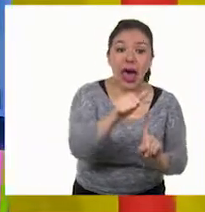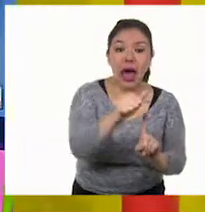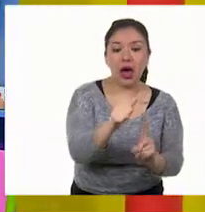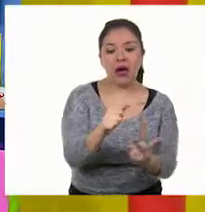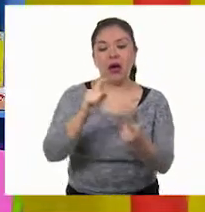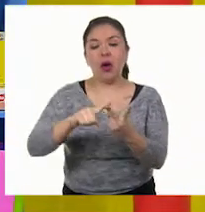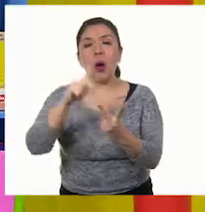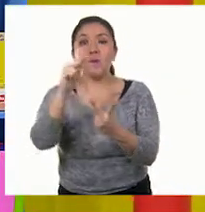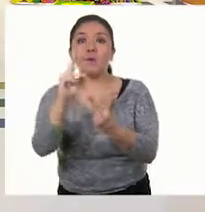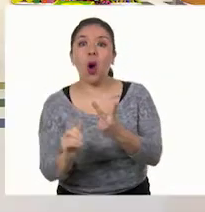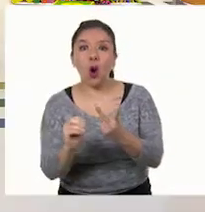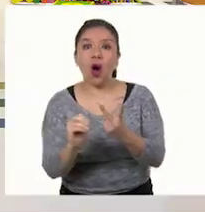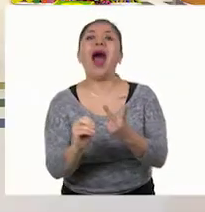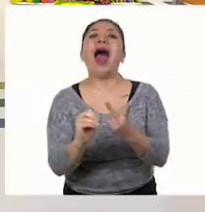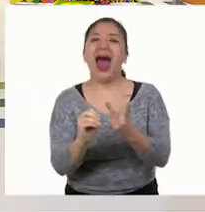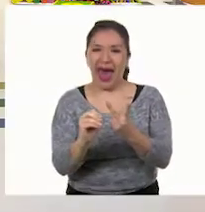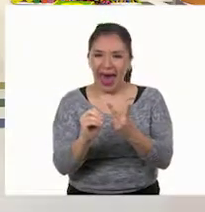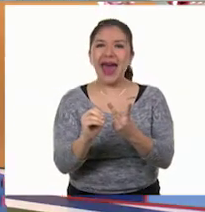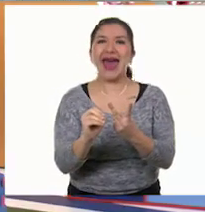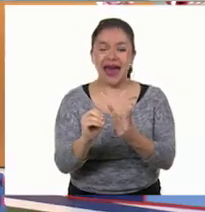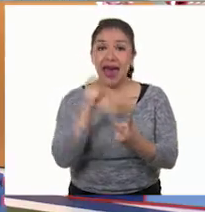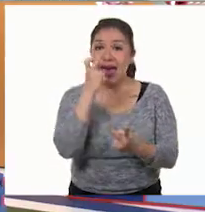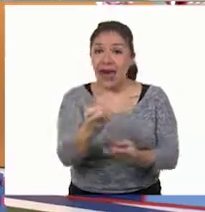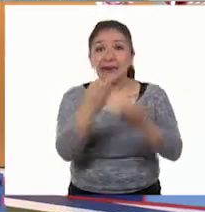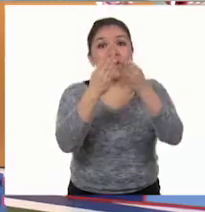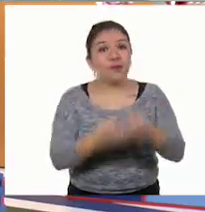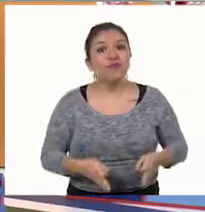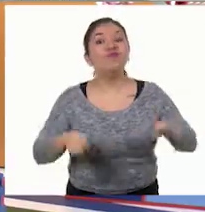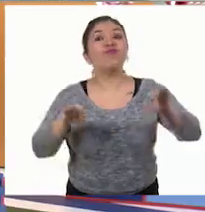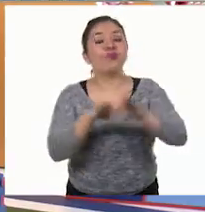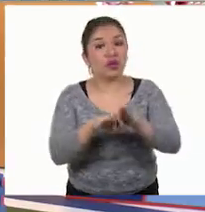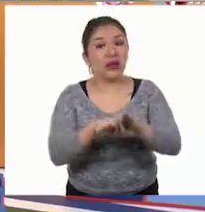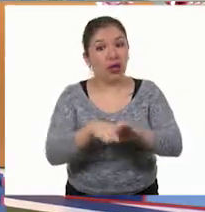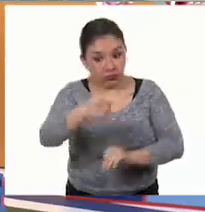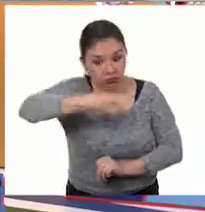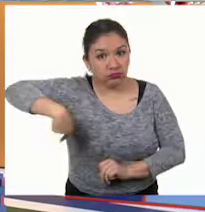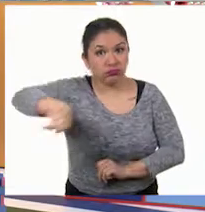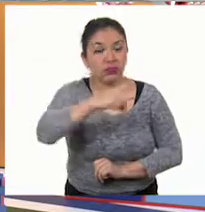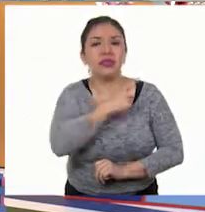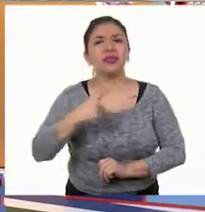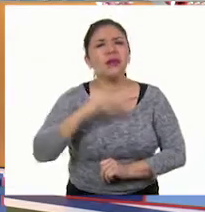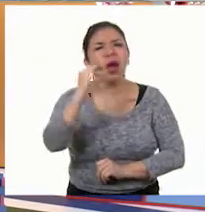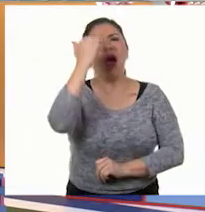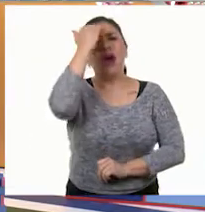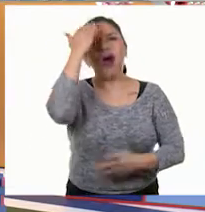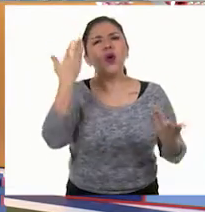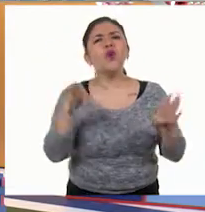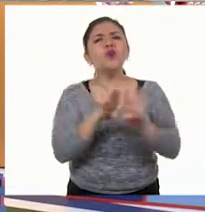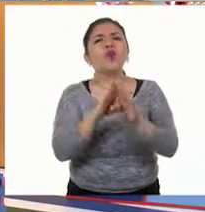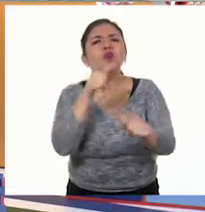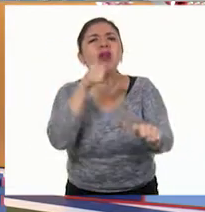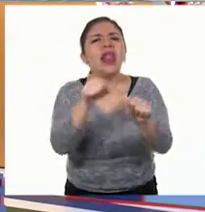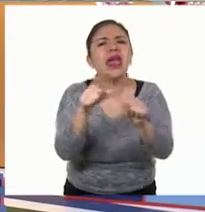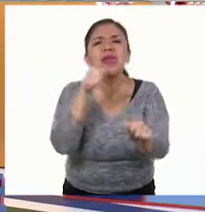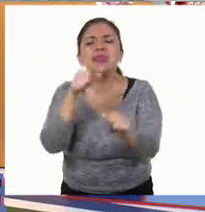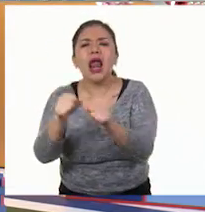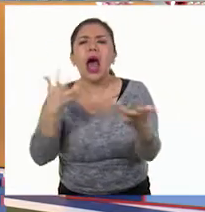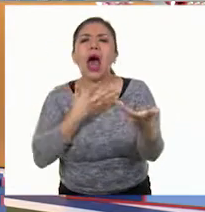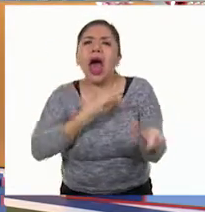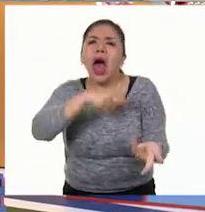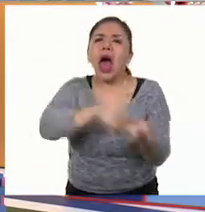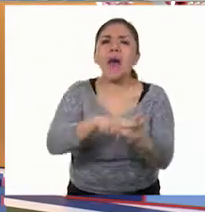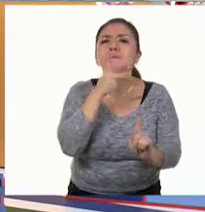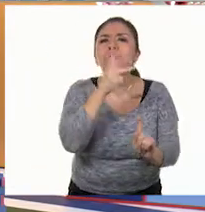segundas. Así es, así es. Y es muy importante que nosotros conozcamos las letras que conforman